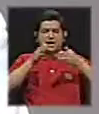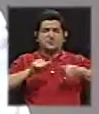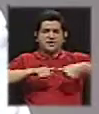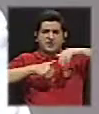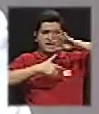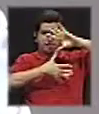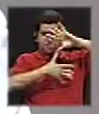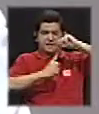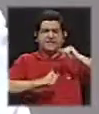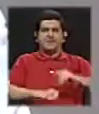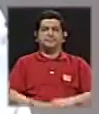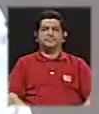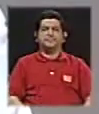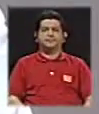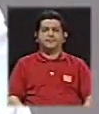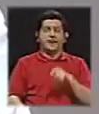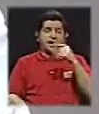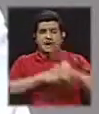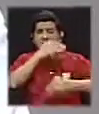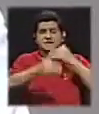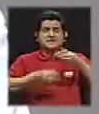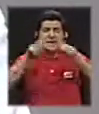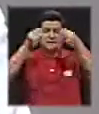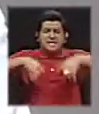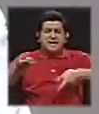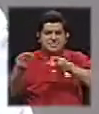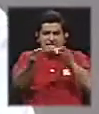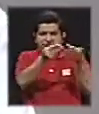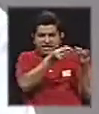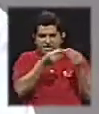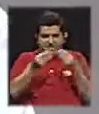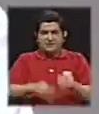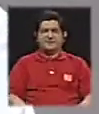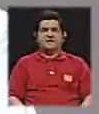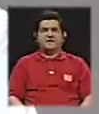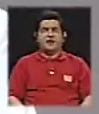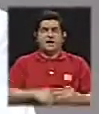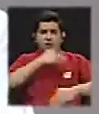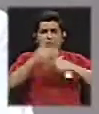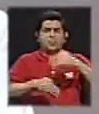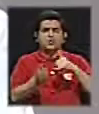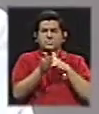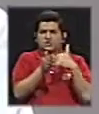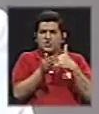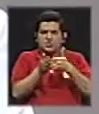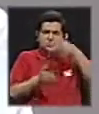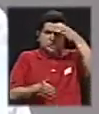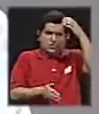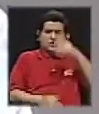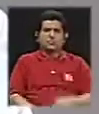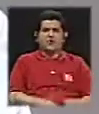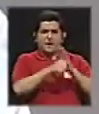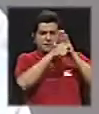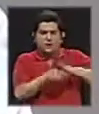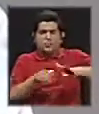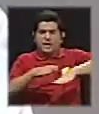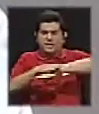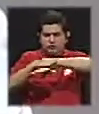interamericana. Entonces se da un proceso de pérdida de tierra, un proceso de debilitamiento cultural por una presión